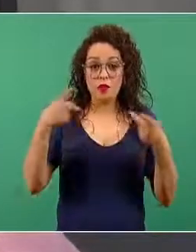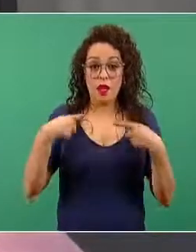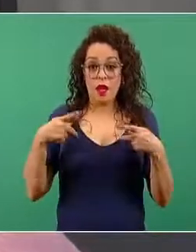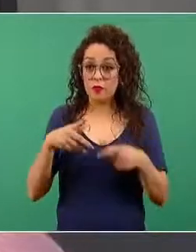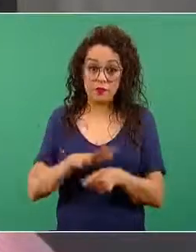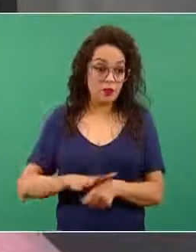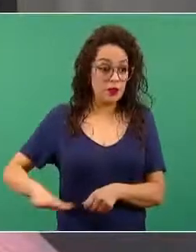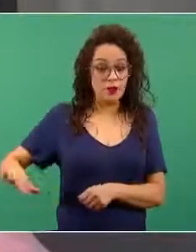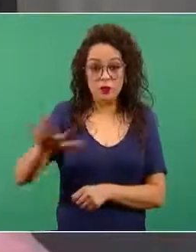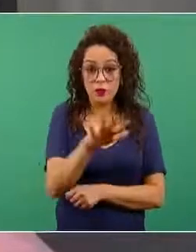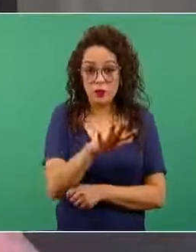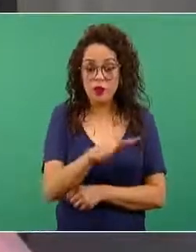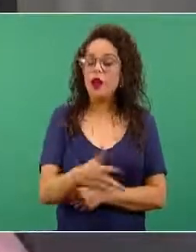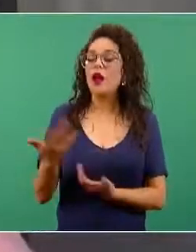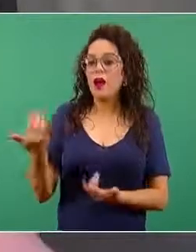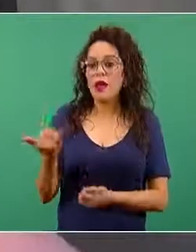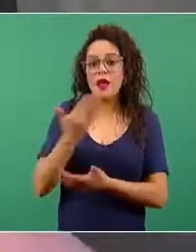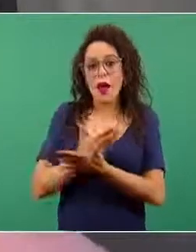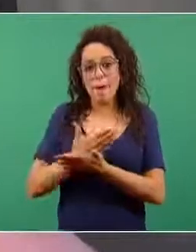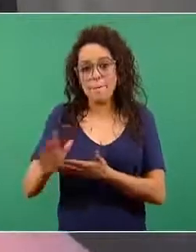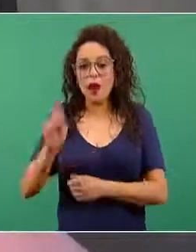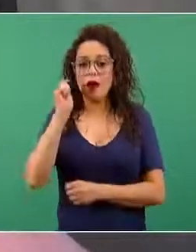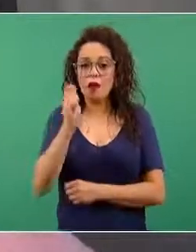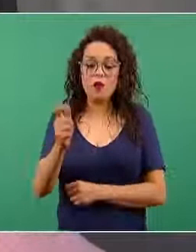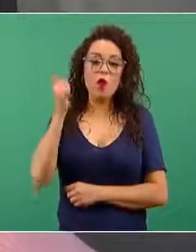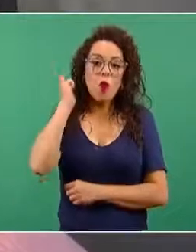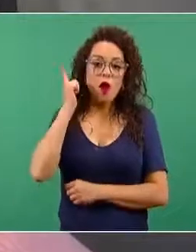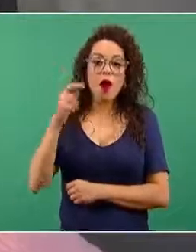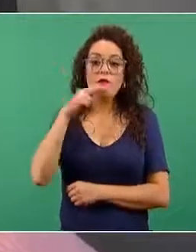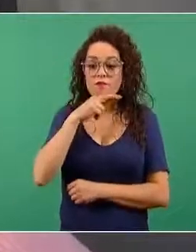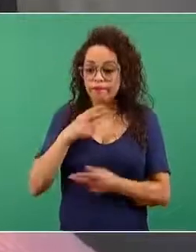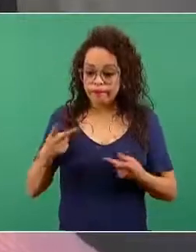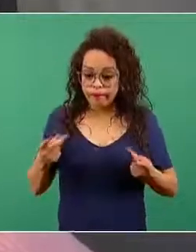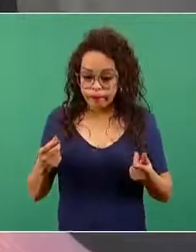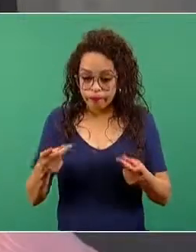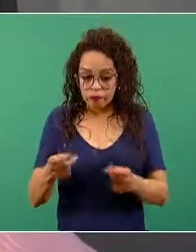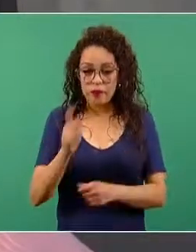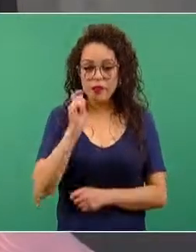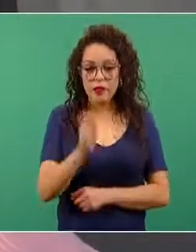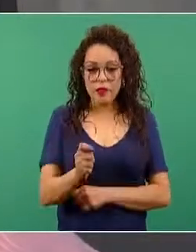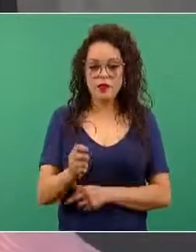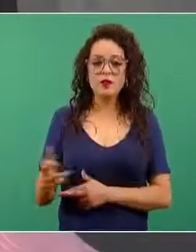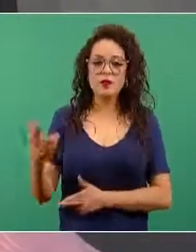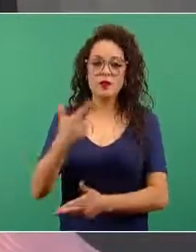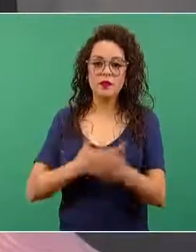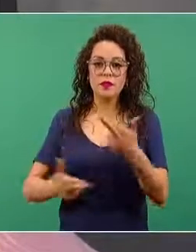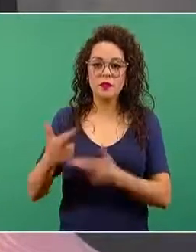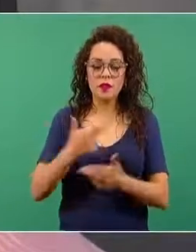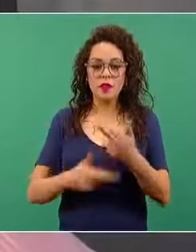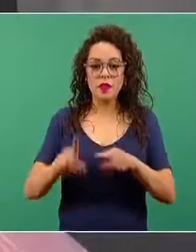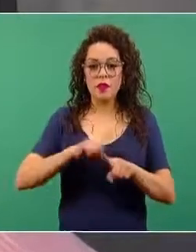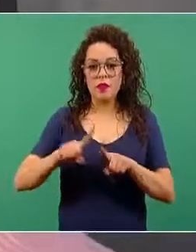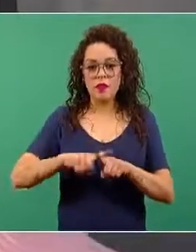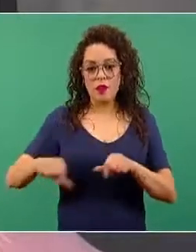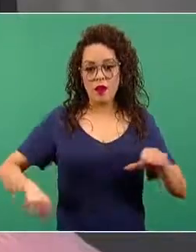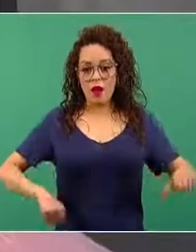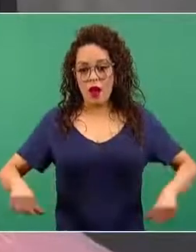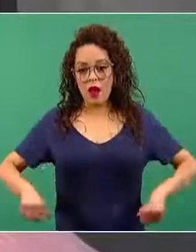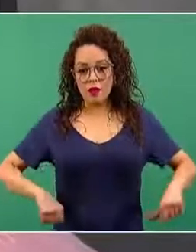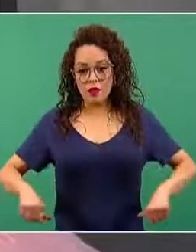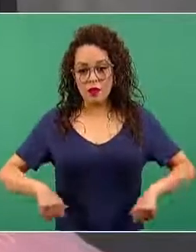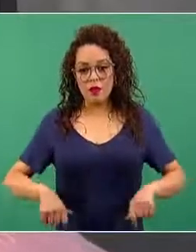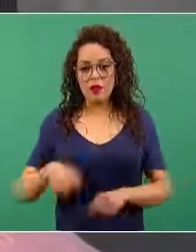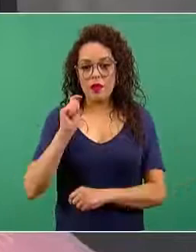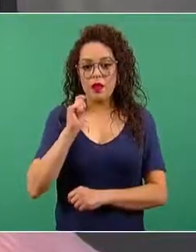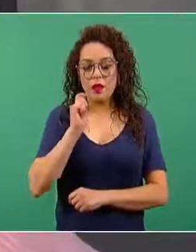también queremos que muy pronto ya se reactive esta capacidad social de tener los servicios educativos